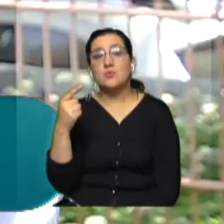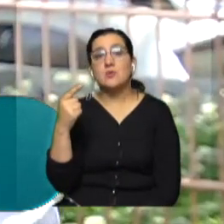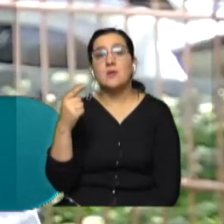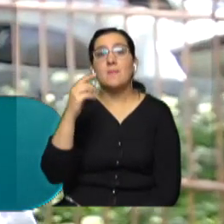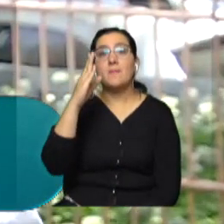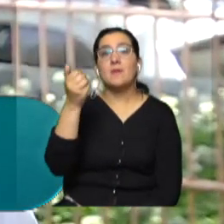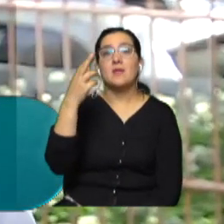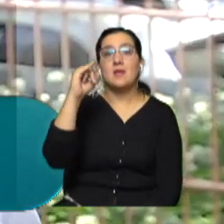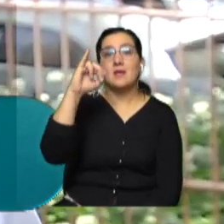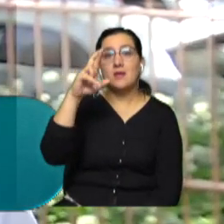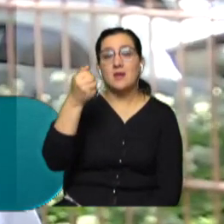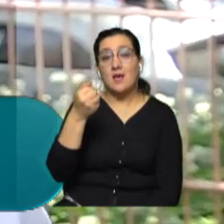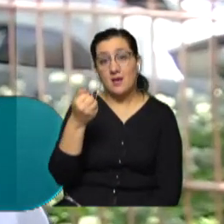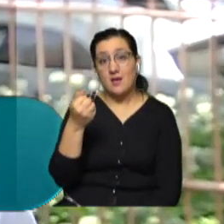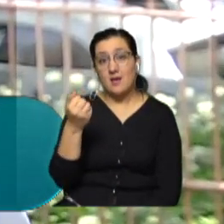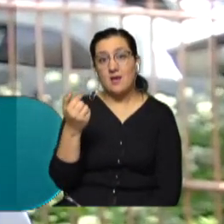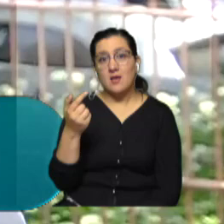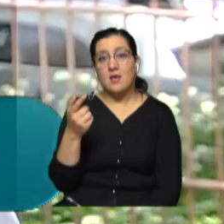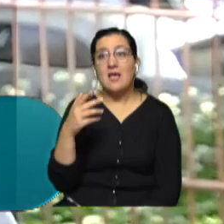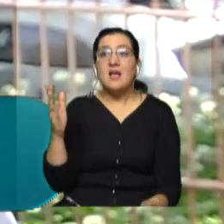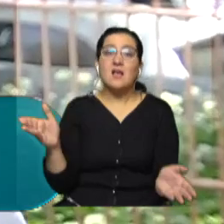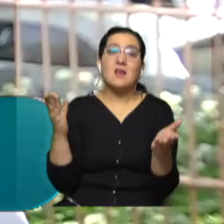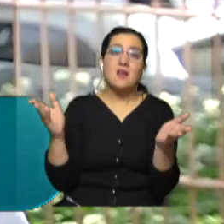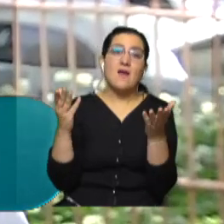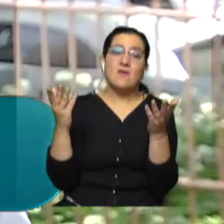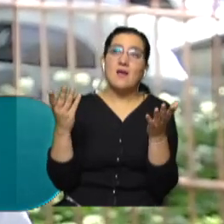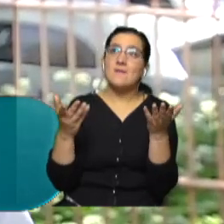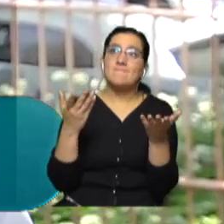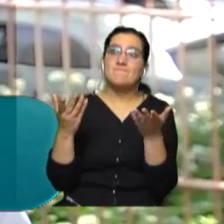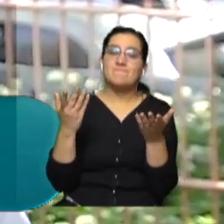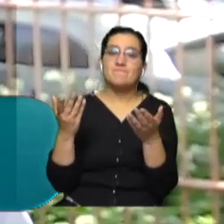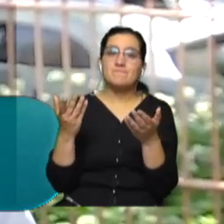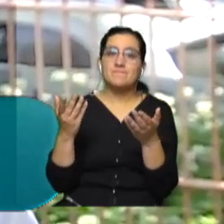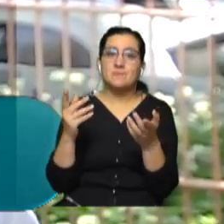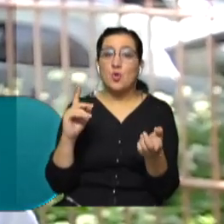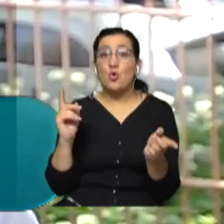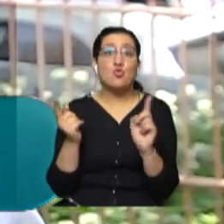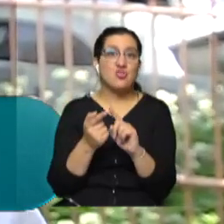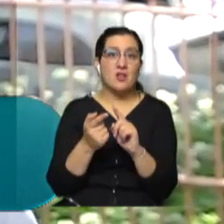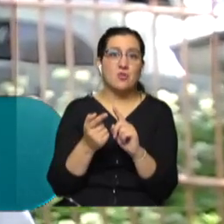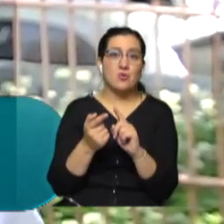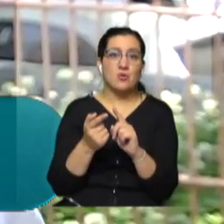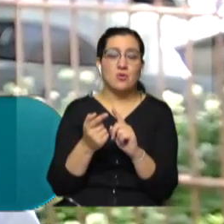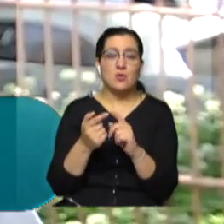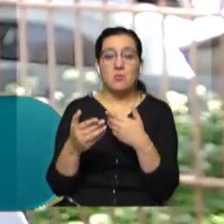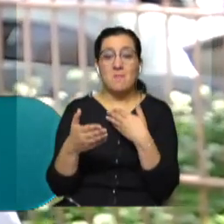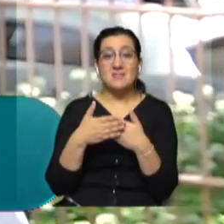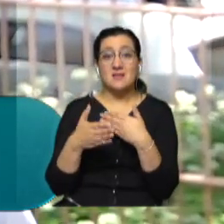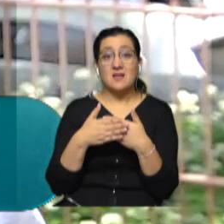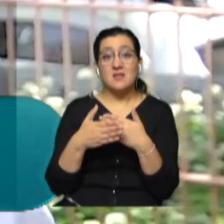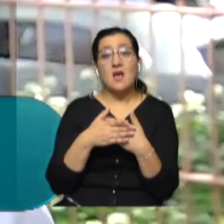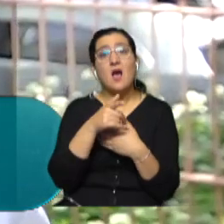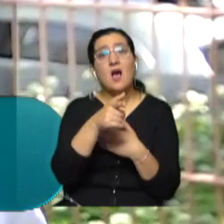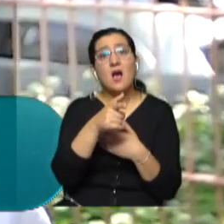Julio Pereira, por ejemplo, generaba por efecto contrario un efecto de más cercanía con el que